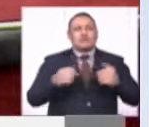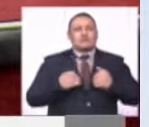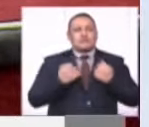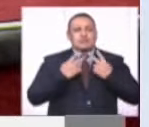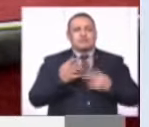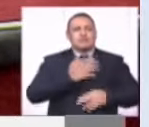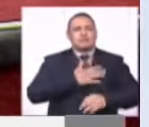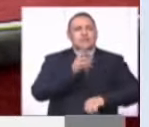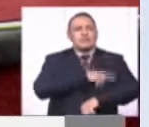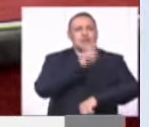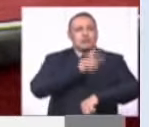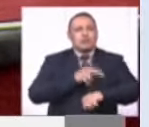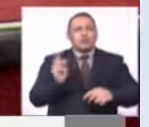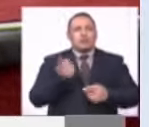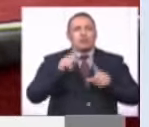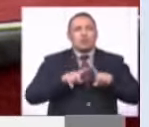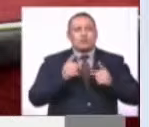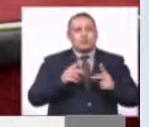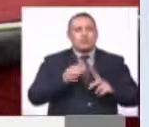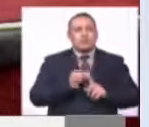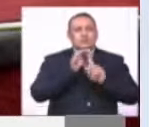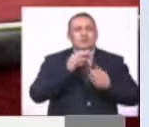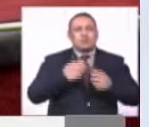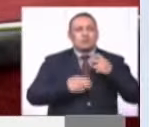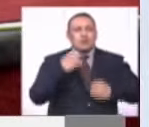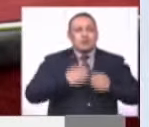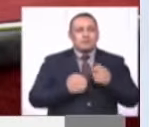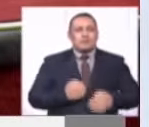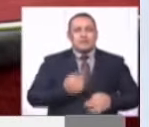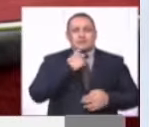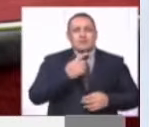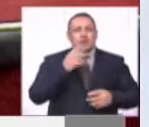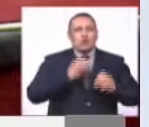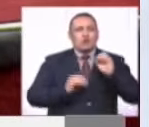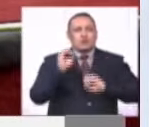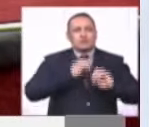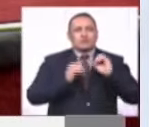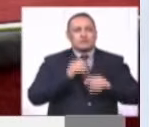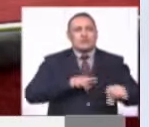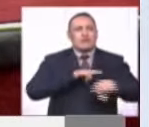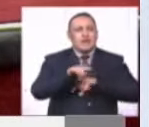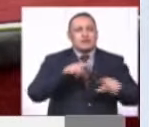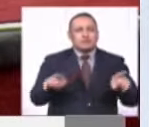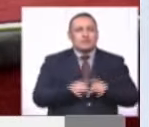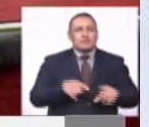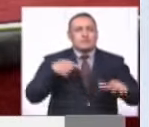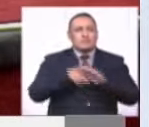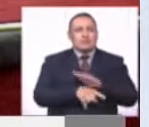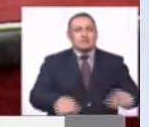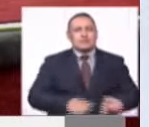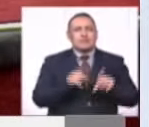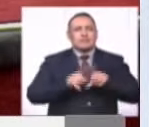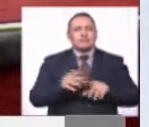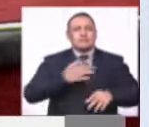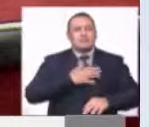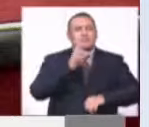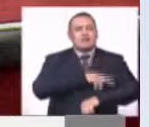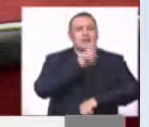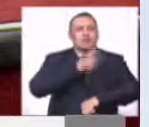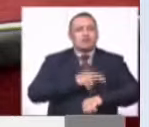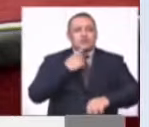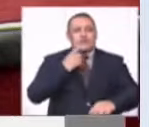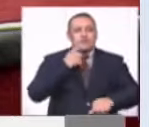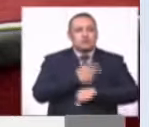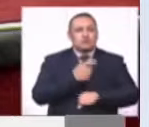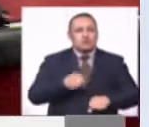en mi región, cuando el principal problema que tenemos son estas organizaciones de extorsionadores y sicarios. En mi región se